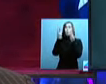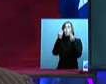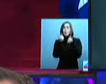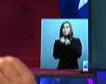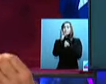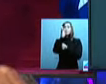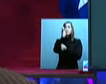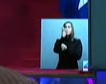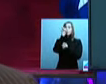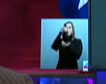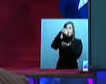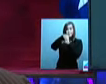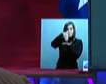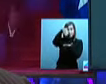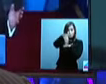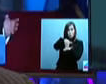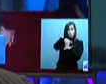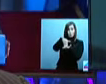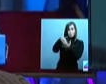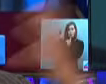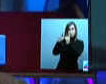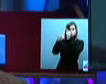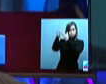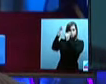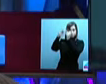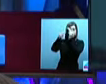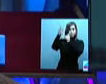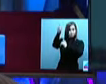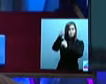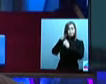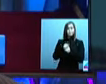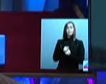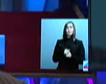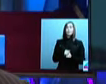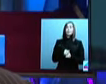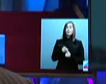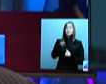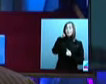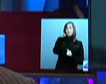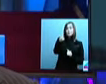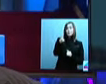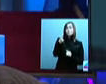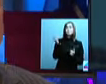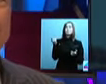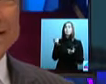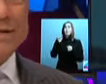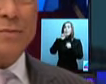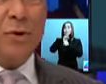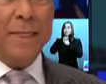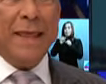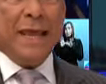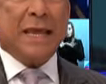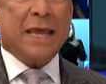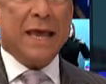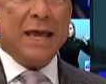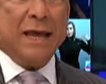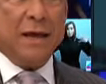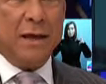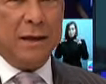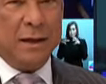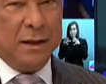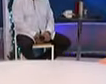haitianos que están aquí en este momento, es que no pasen para acá. Entonces, hay un error ahí gravísimo